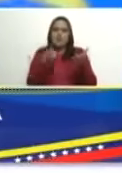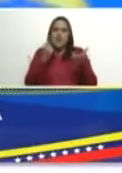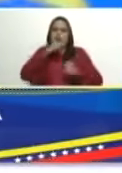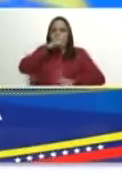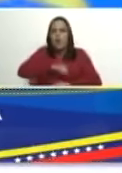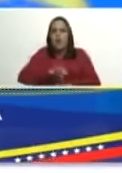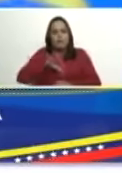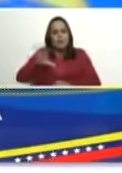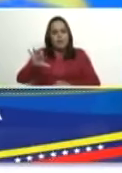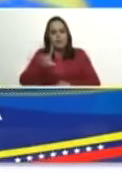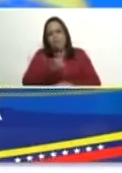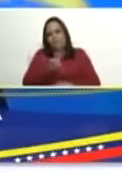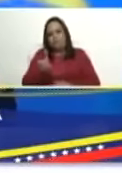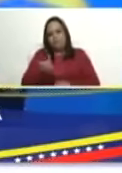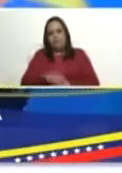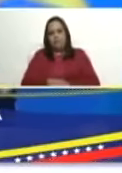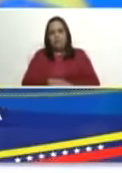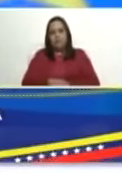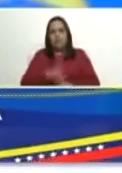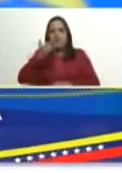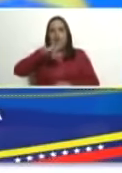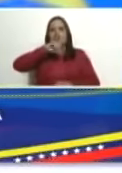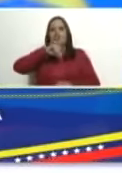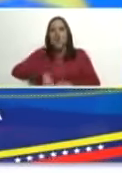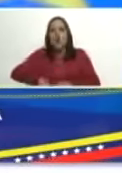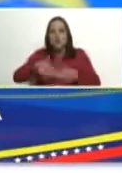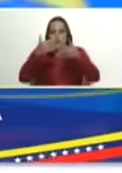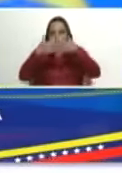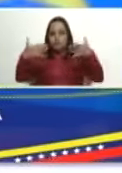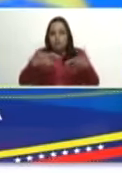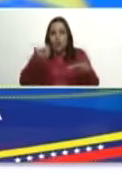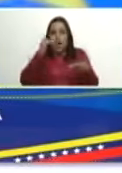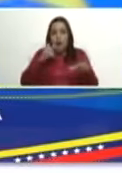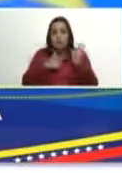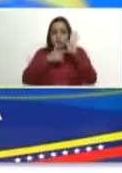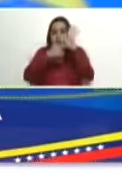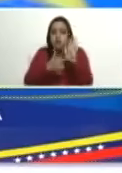patriótica. Son documentos que aquí están,